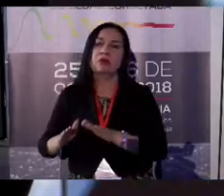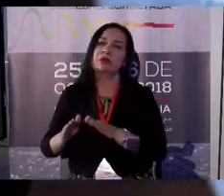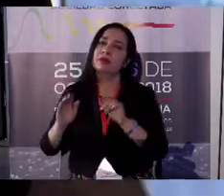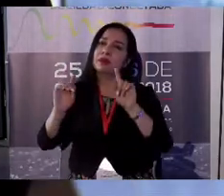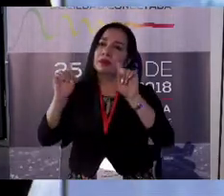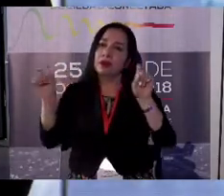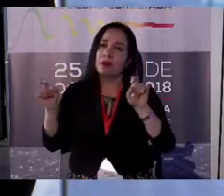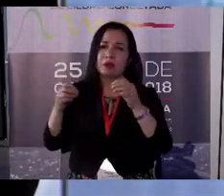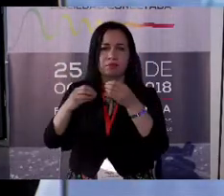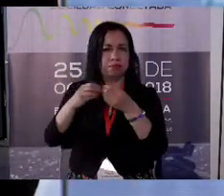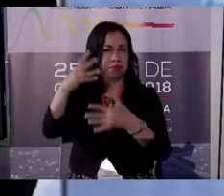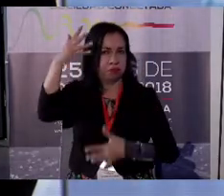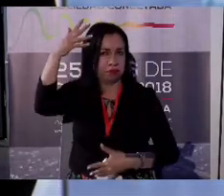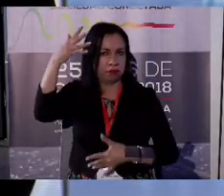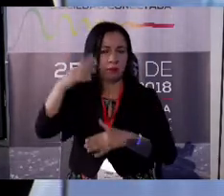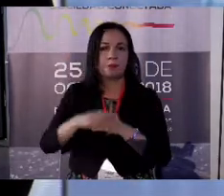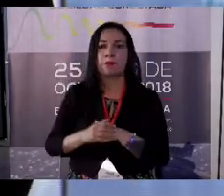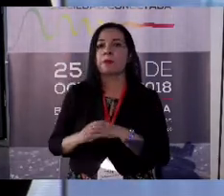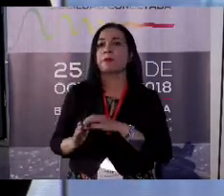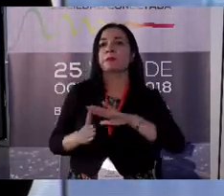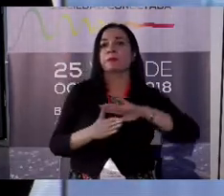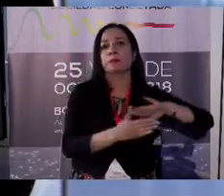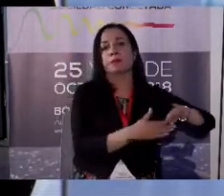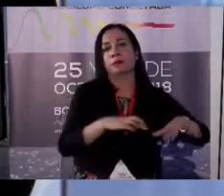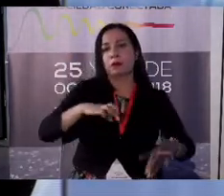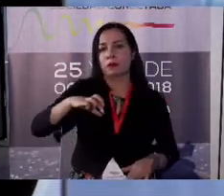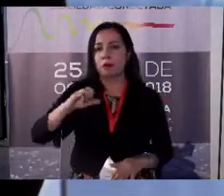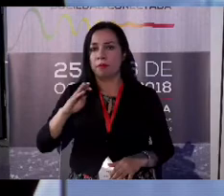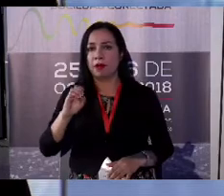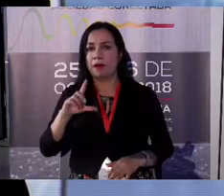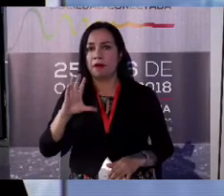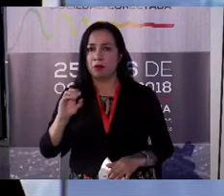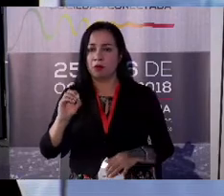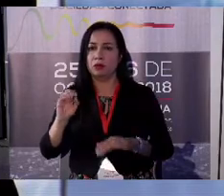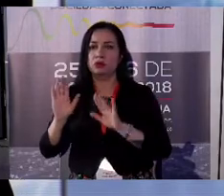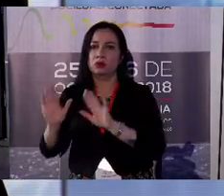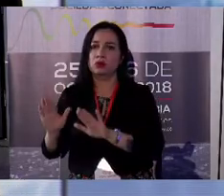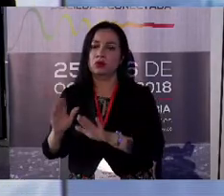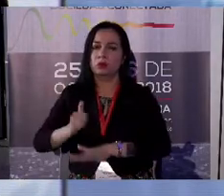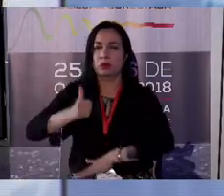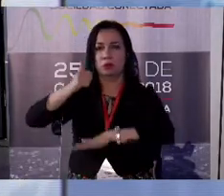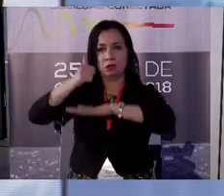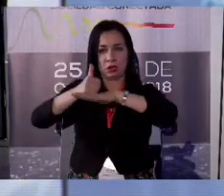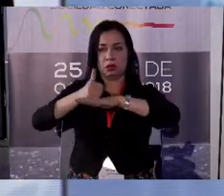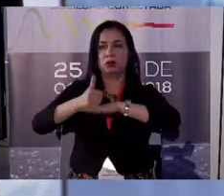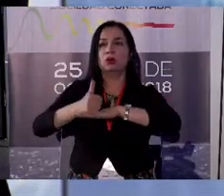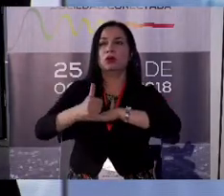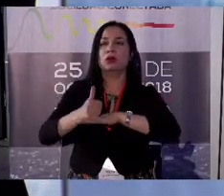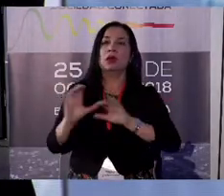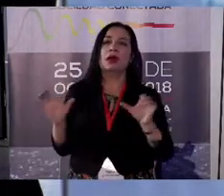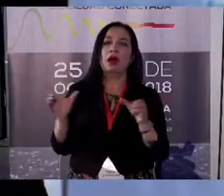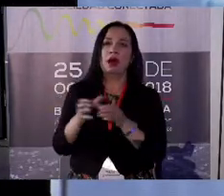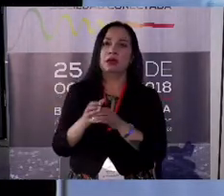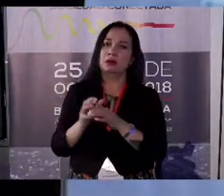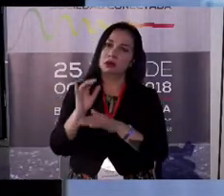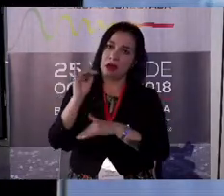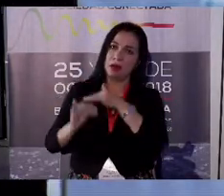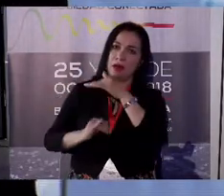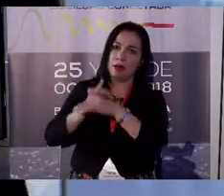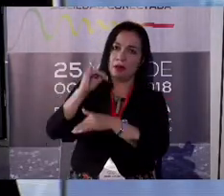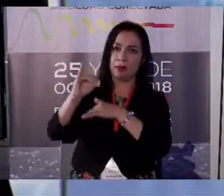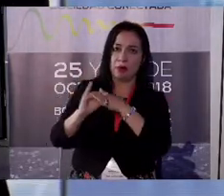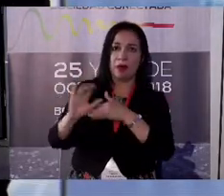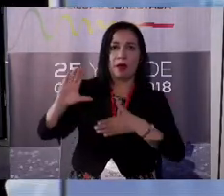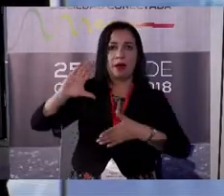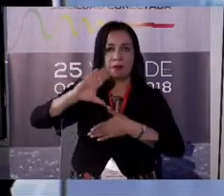temas. Por otro lado, Pablo Bello, director ejecutivo de ASIET, Asociación Interamericana de Empresas de